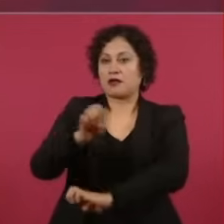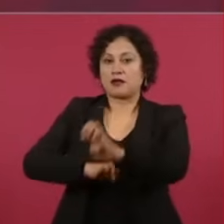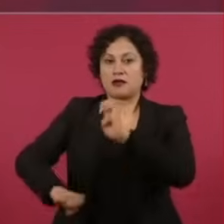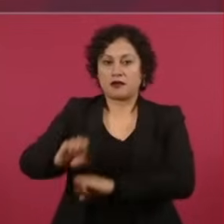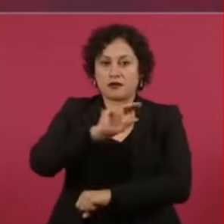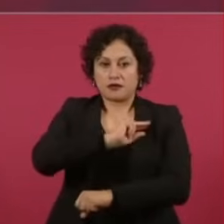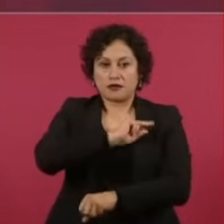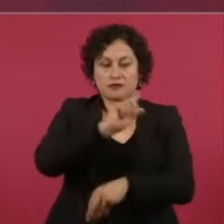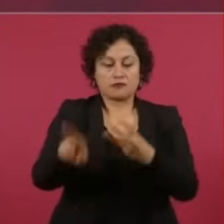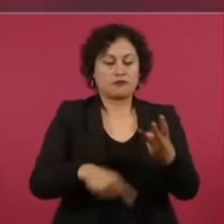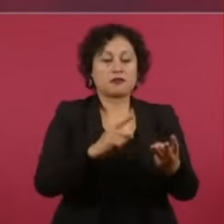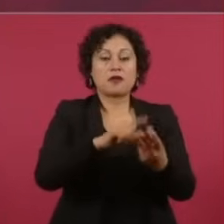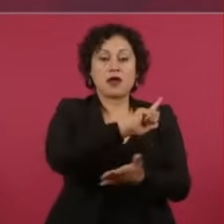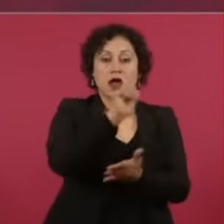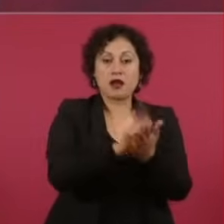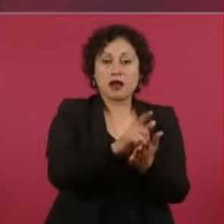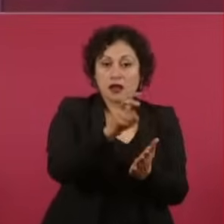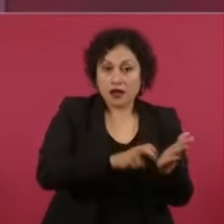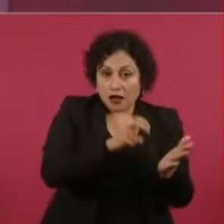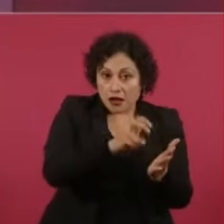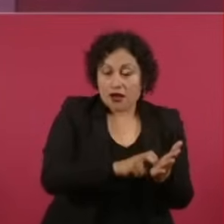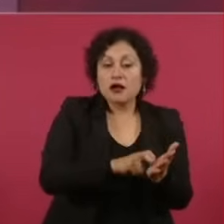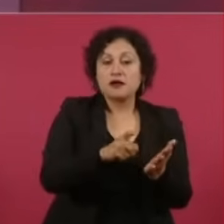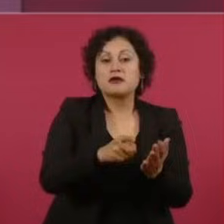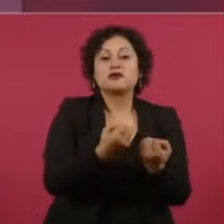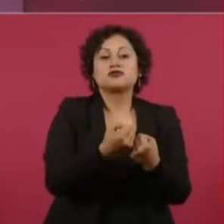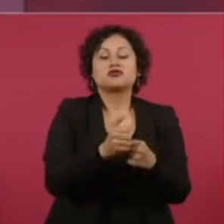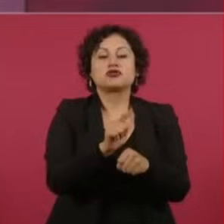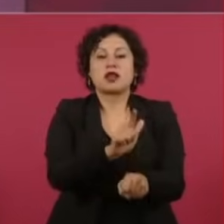Reforma a la seguridad social, dejar